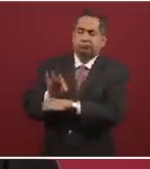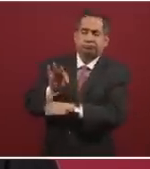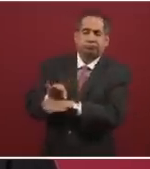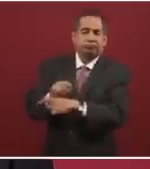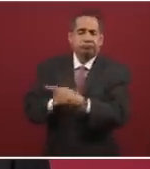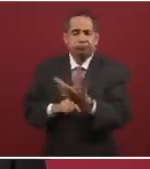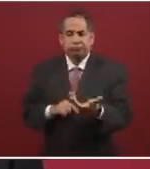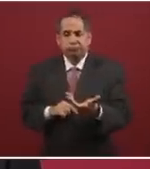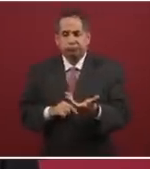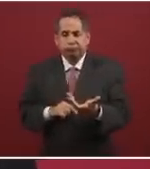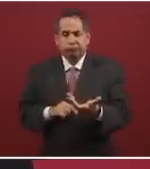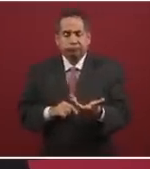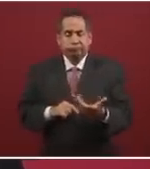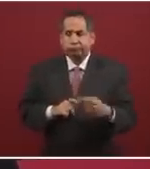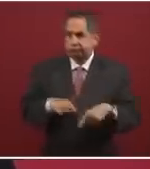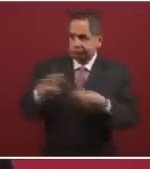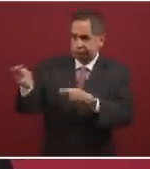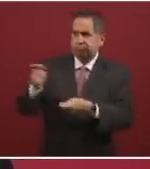de sus publicaciones,